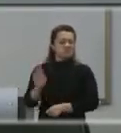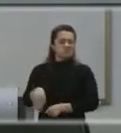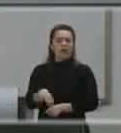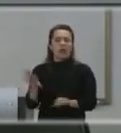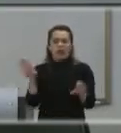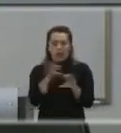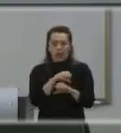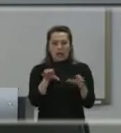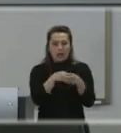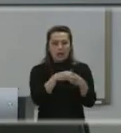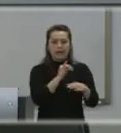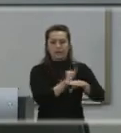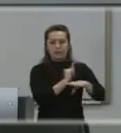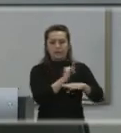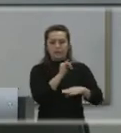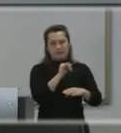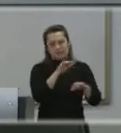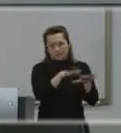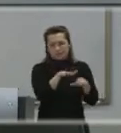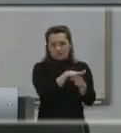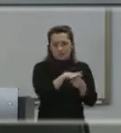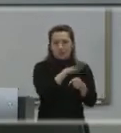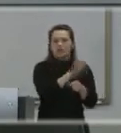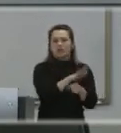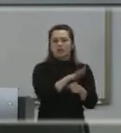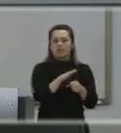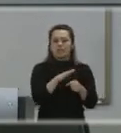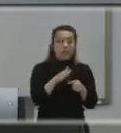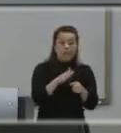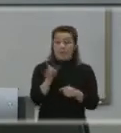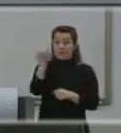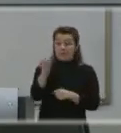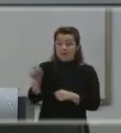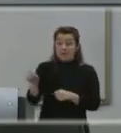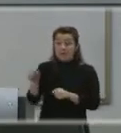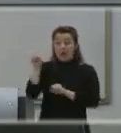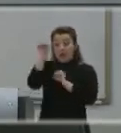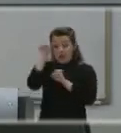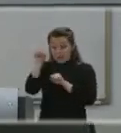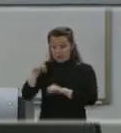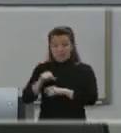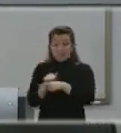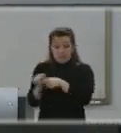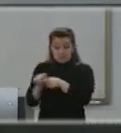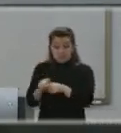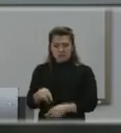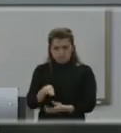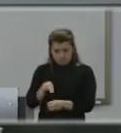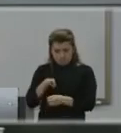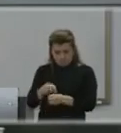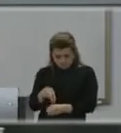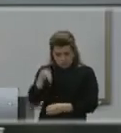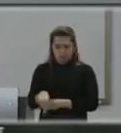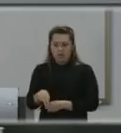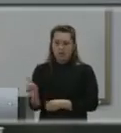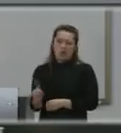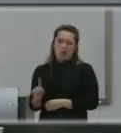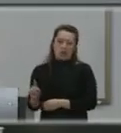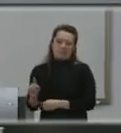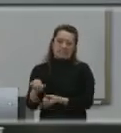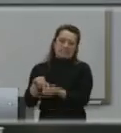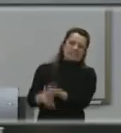instituciones como la interdicción, en la que a una persona se le quita la capacidad de ejercicio, y también como la